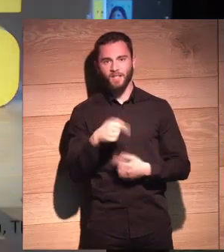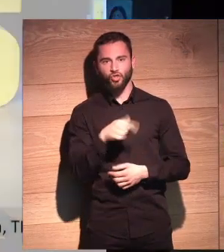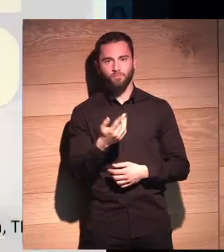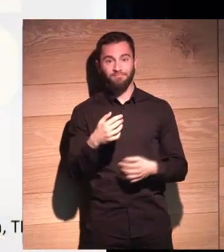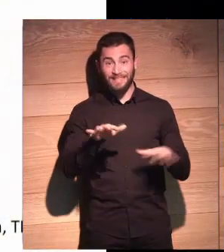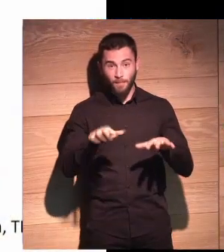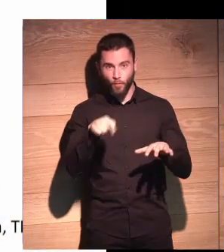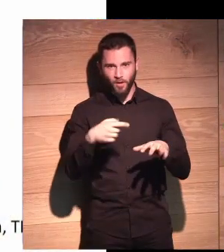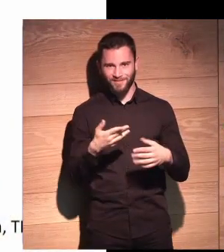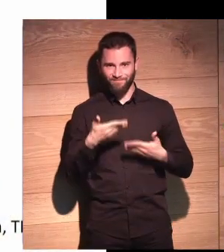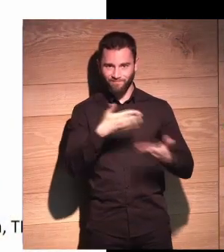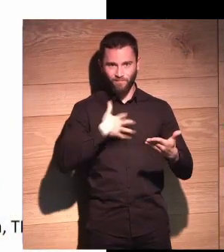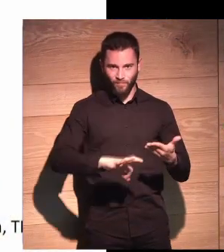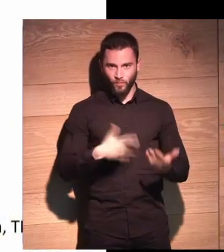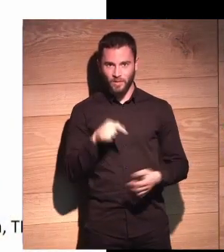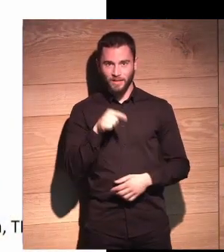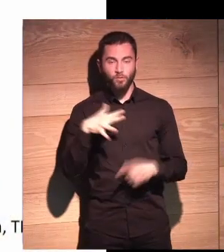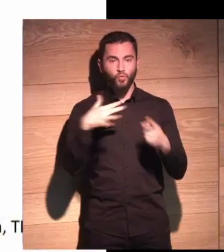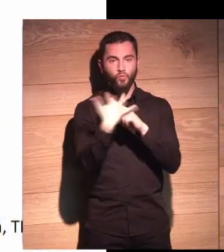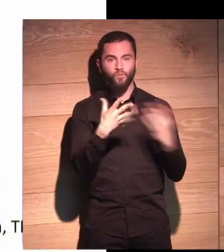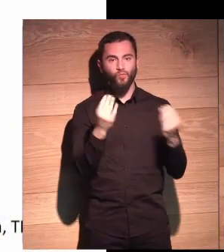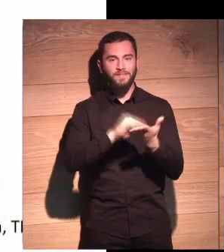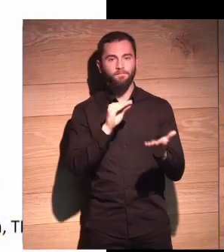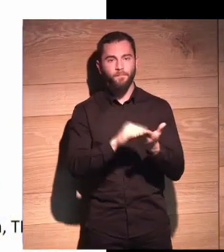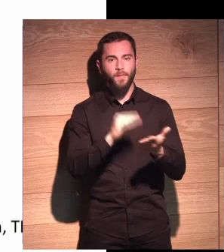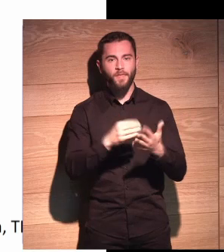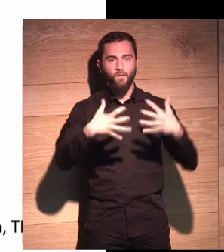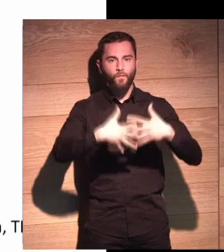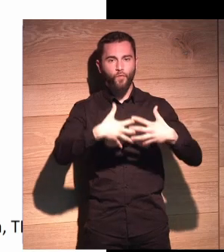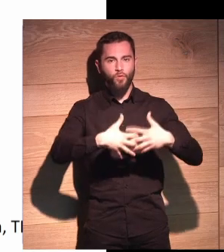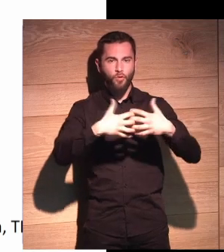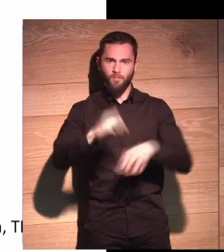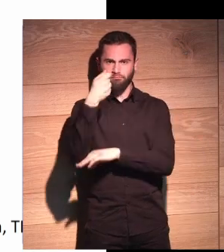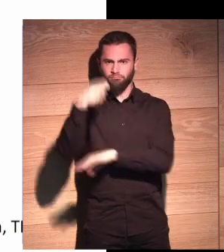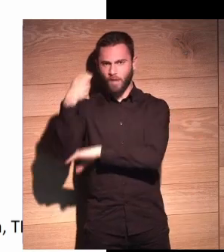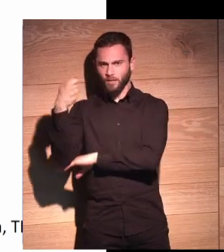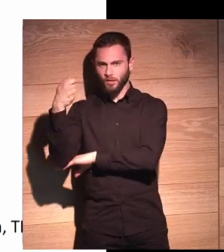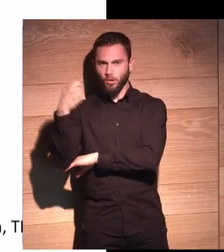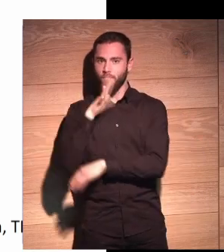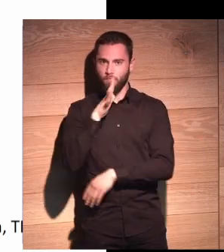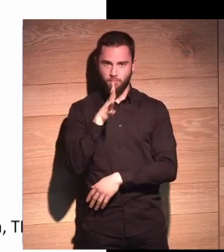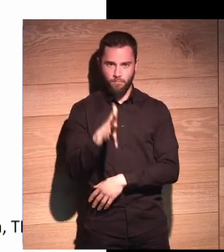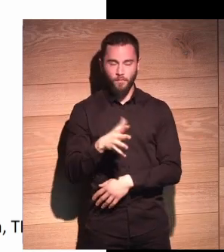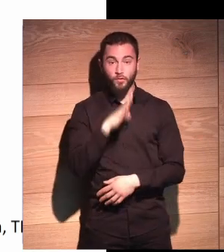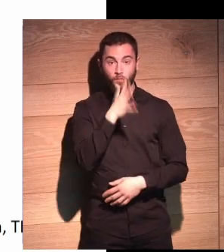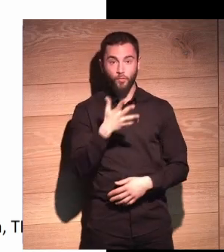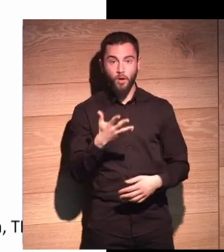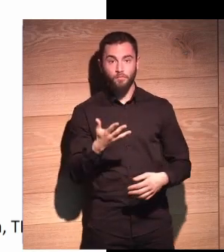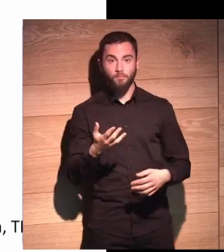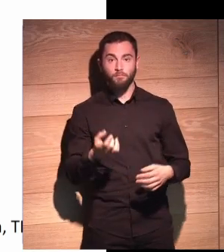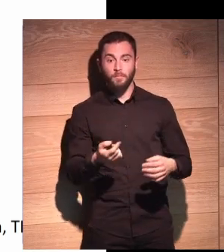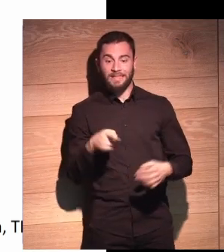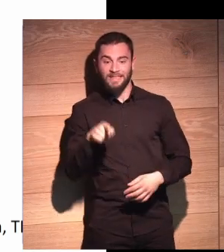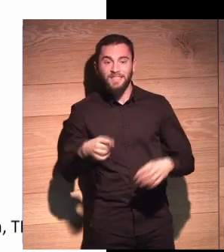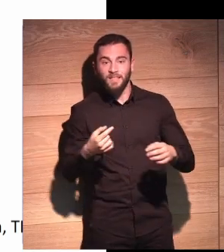algo que en muchos casos funciona con bastante éxito. Es muy espectacular porque se produce la